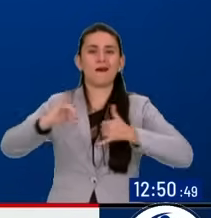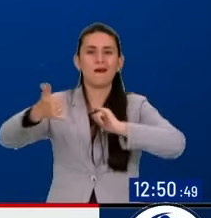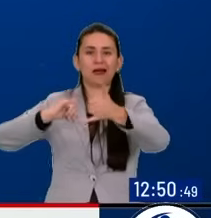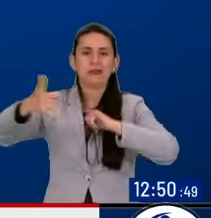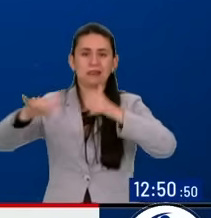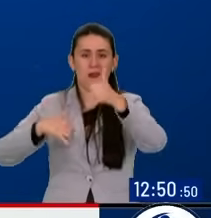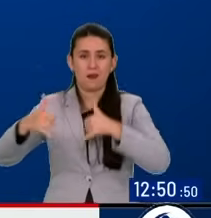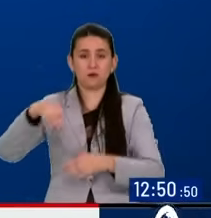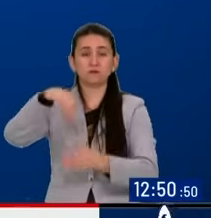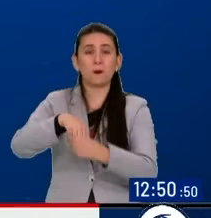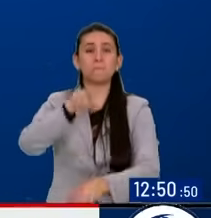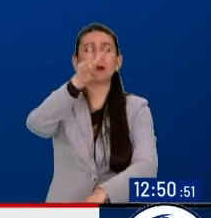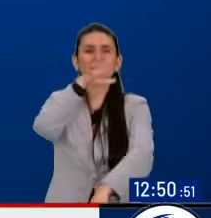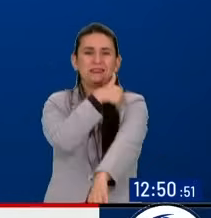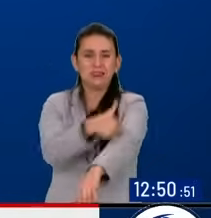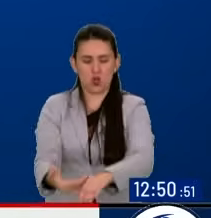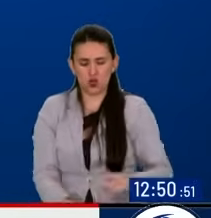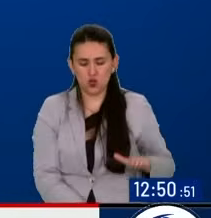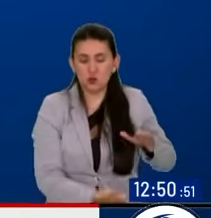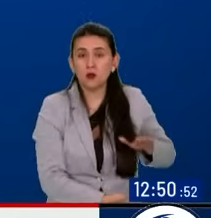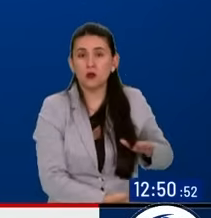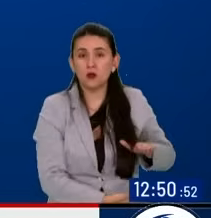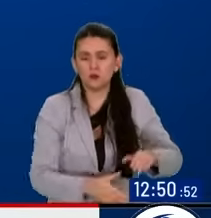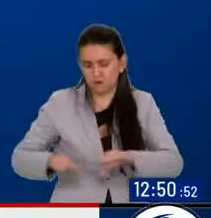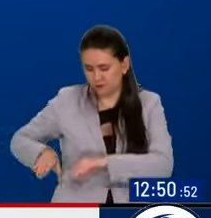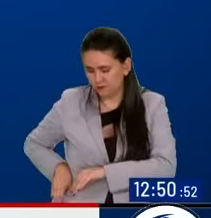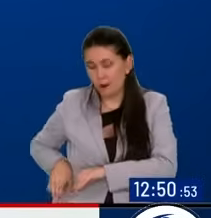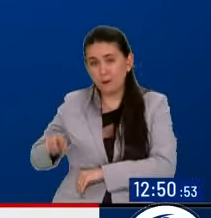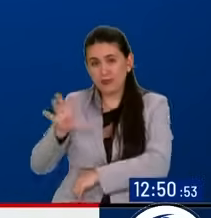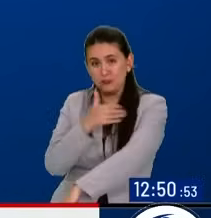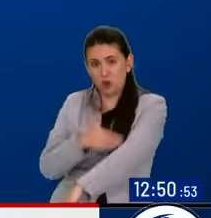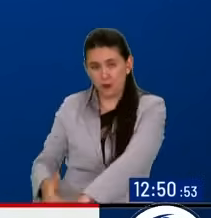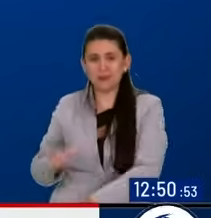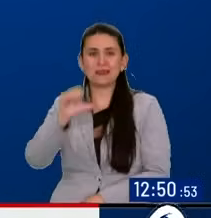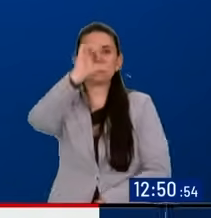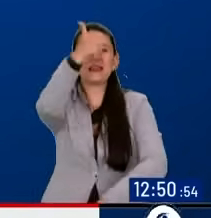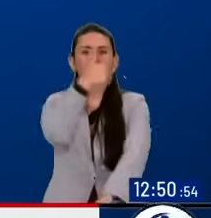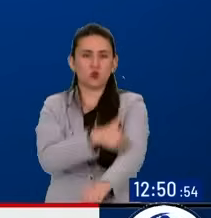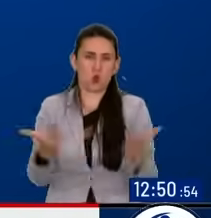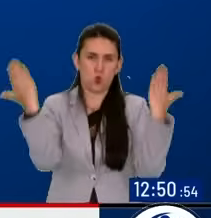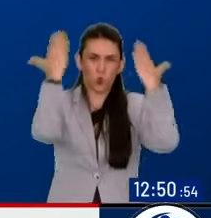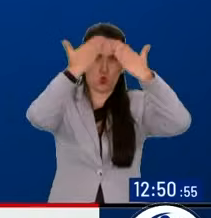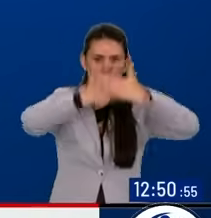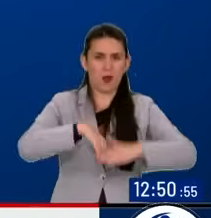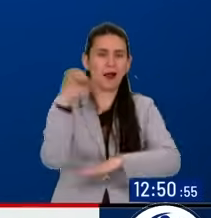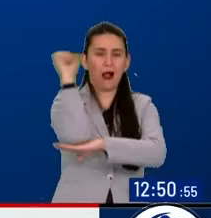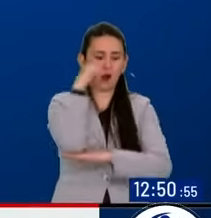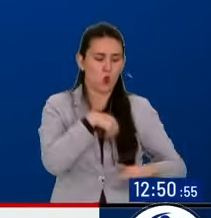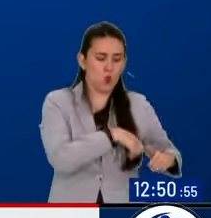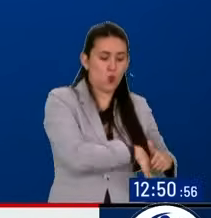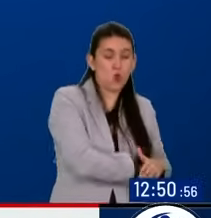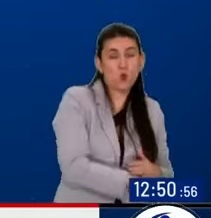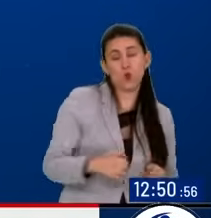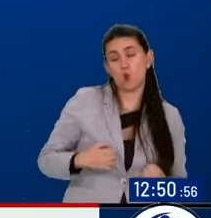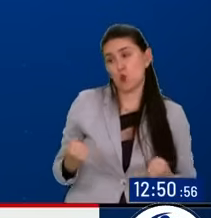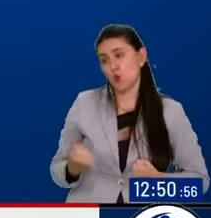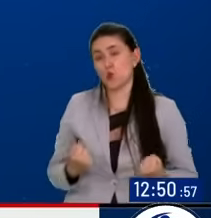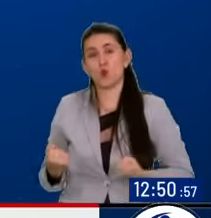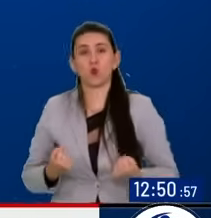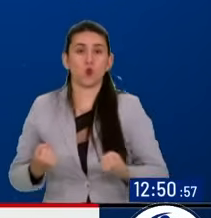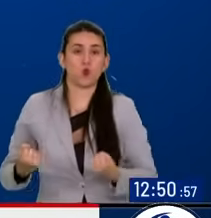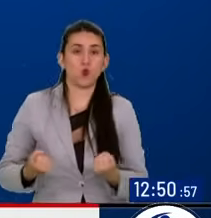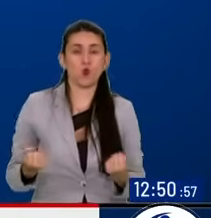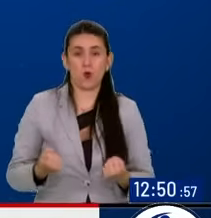25 millones de pesos en un carriel y otros 10 millones de pesos que llevaba ocultos en un vehículo dice la policía que también